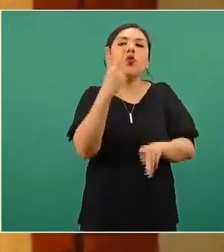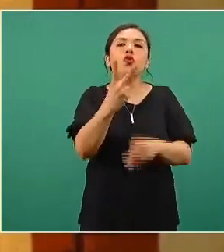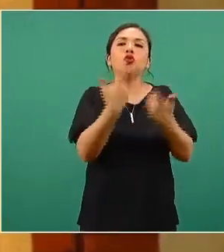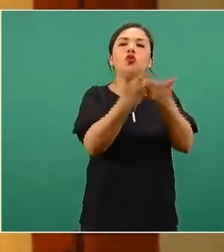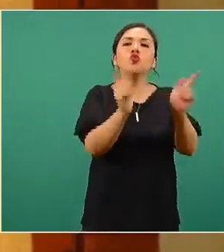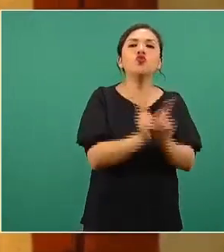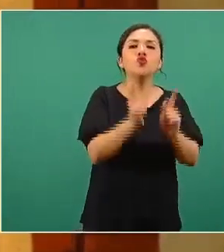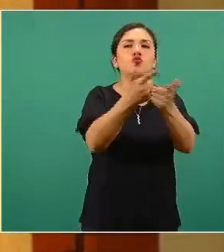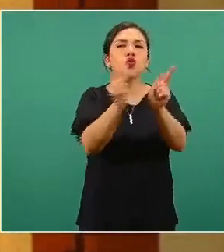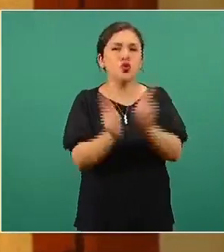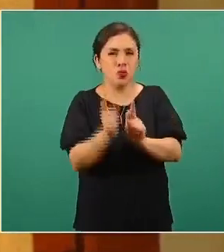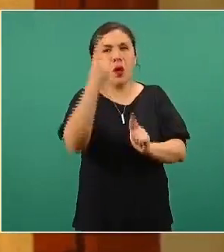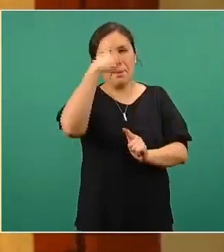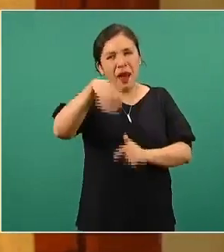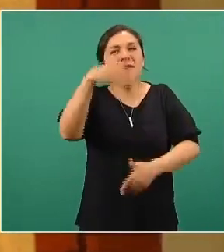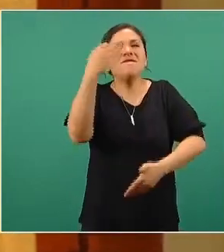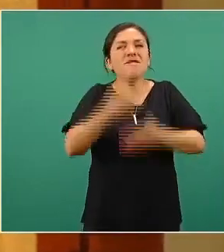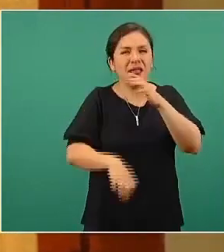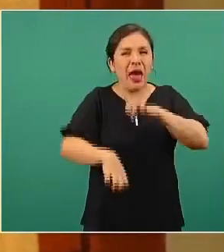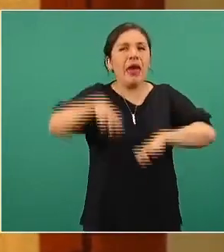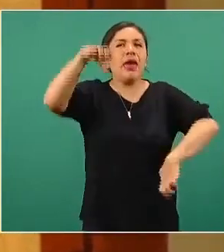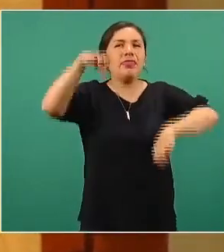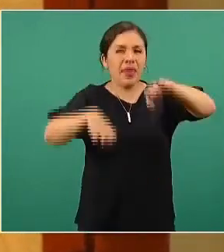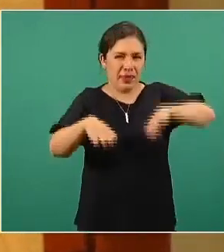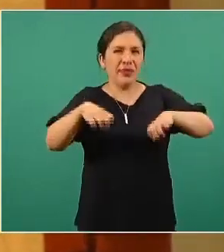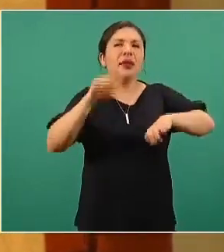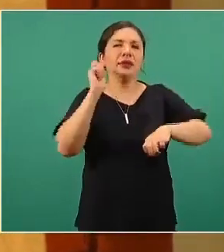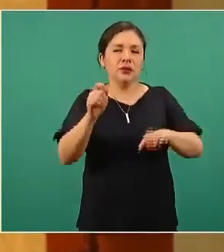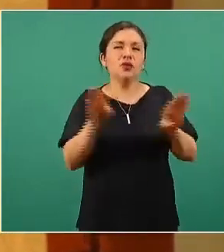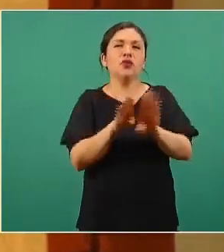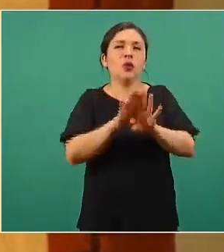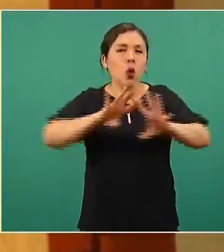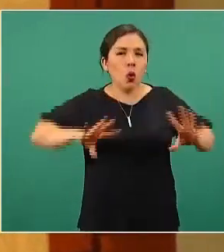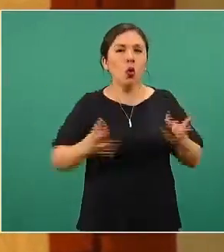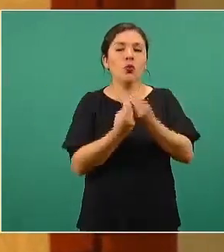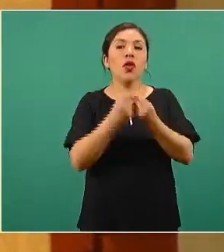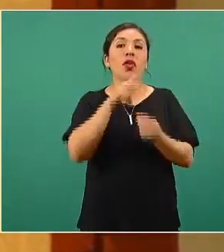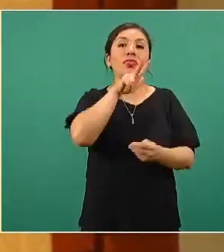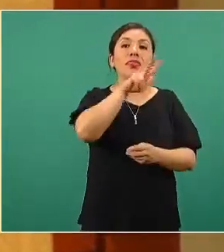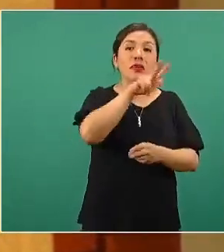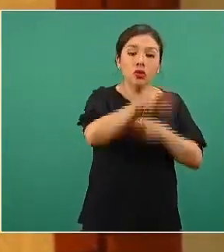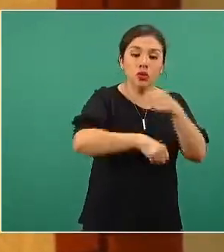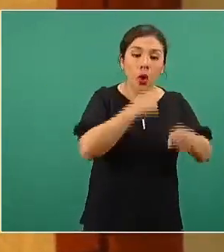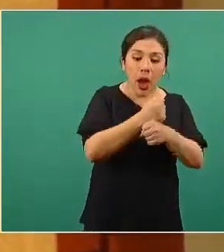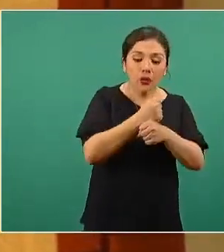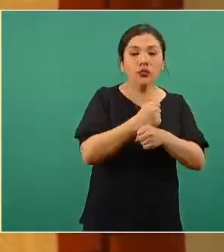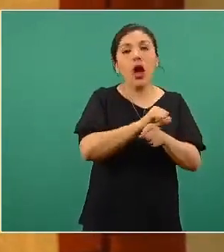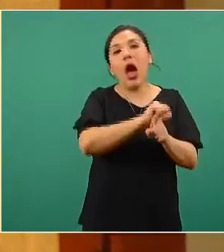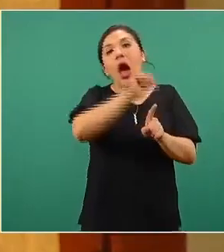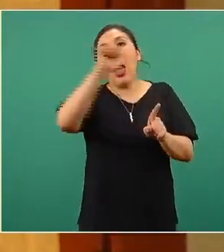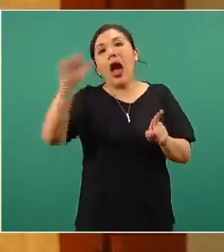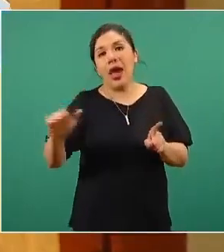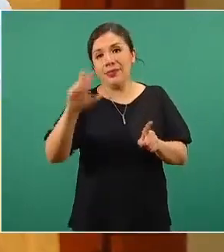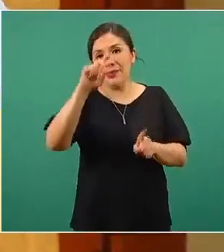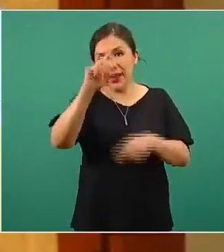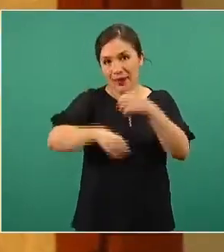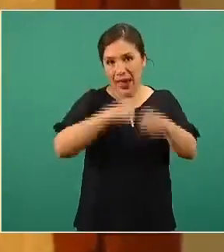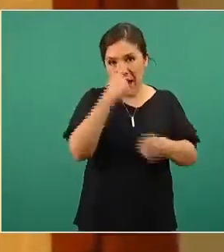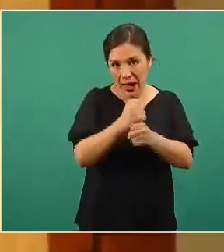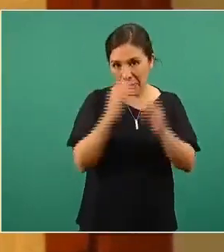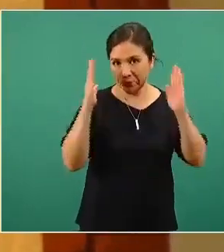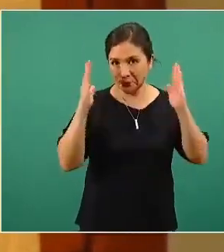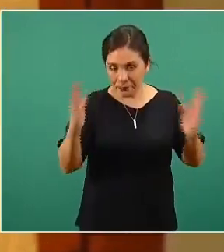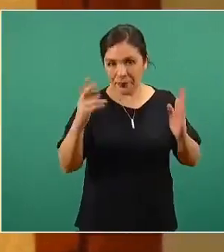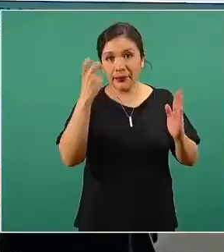grupos que se convierten en un solo grupo porque es 18 y más, ya no solo 20 y más, sino